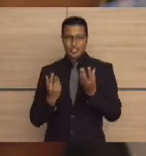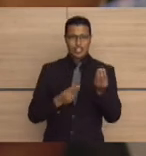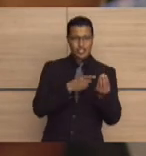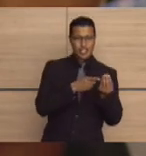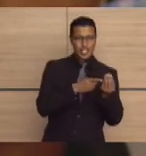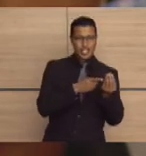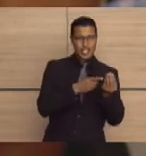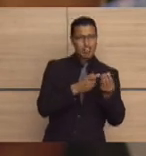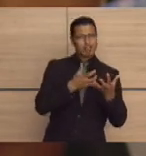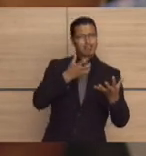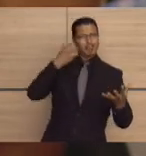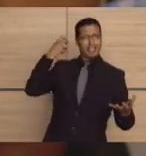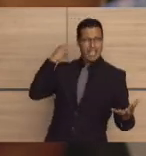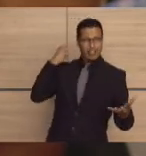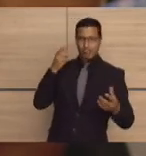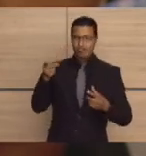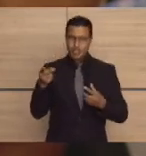cinco siglos.